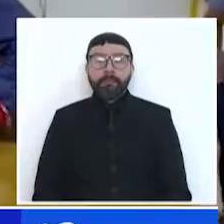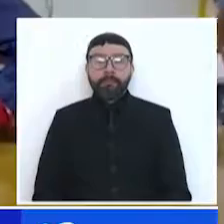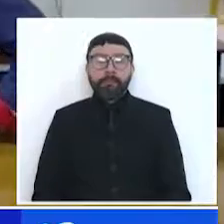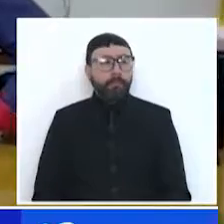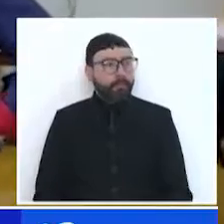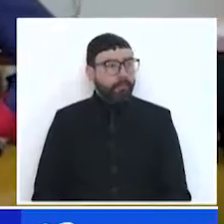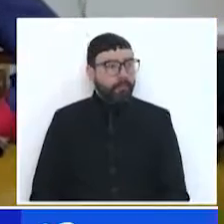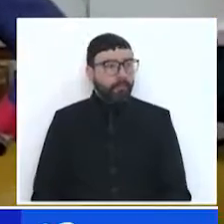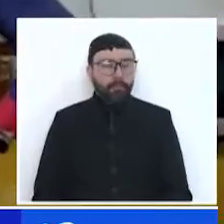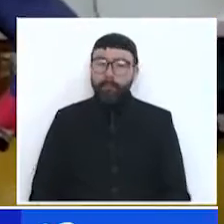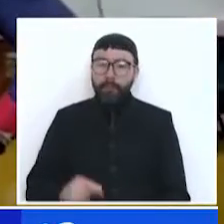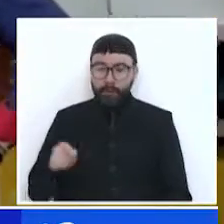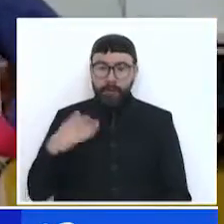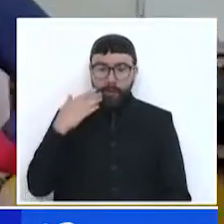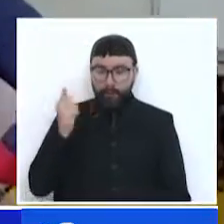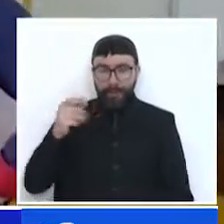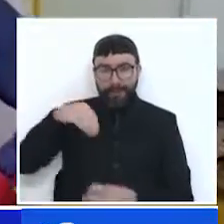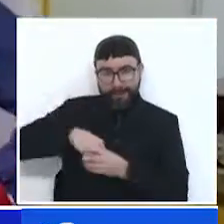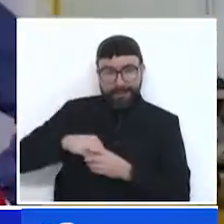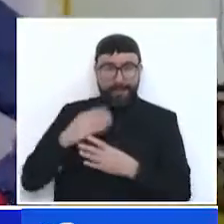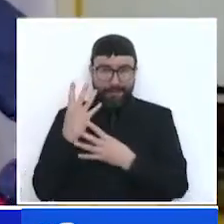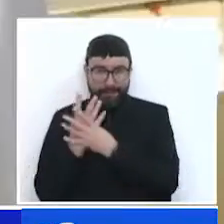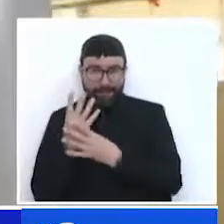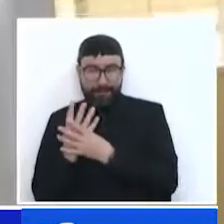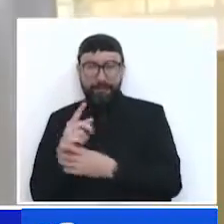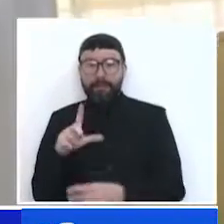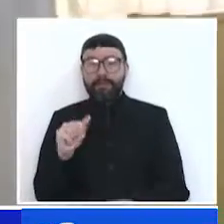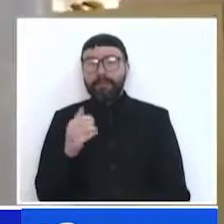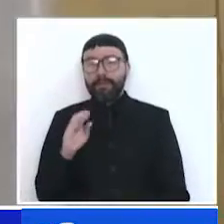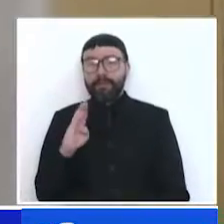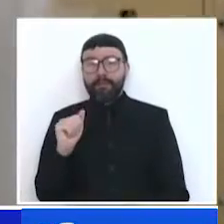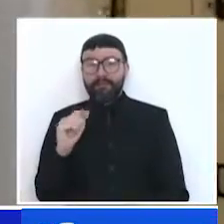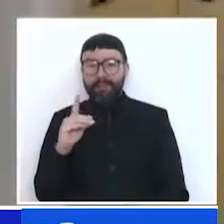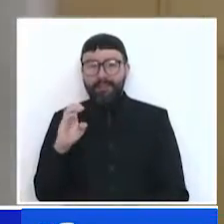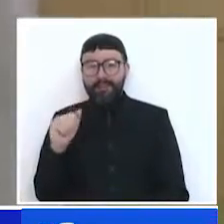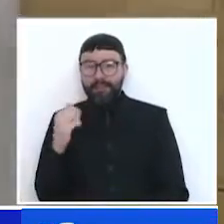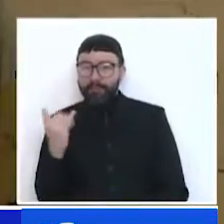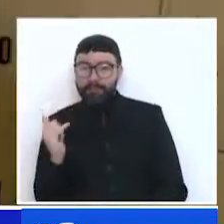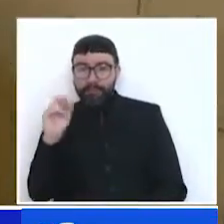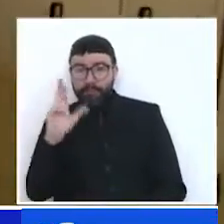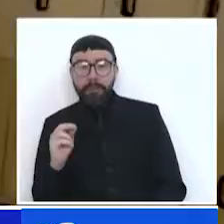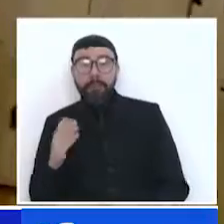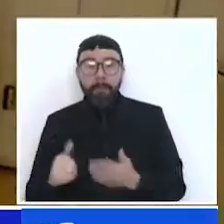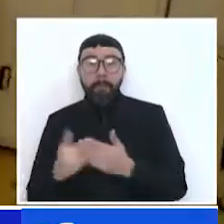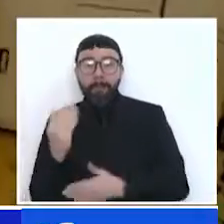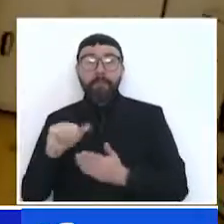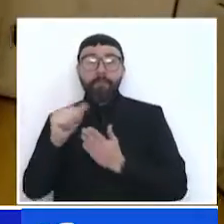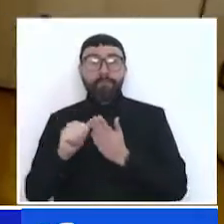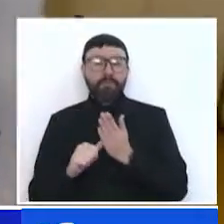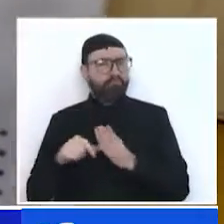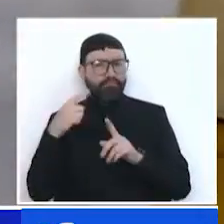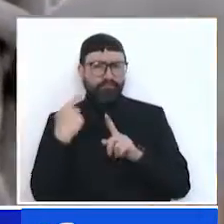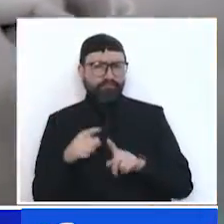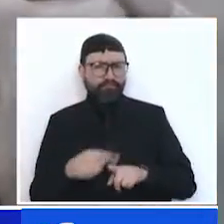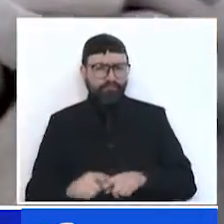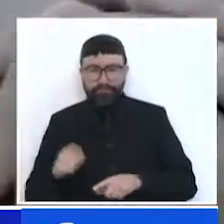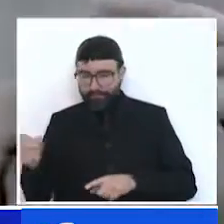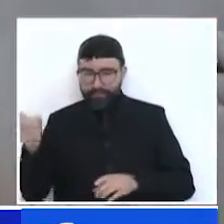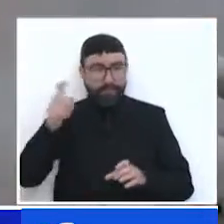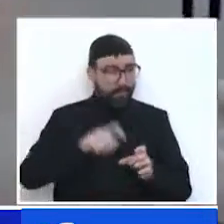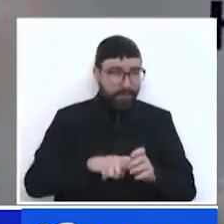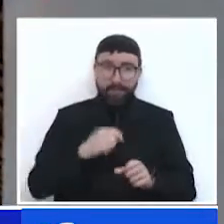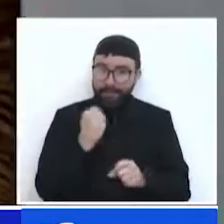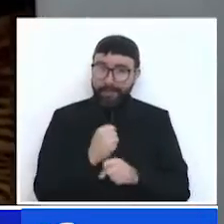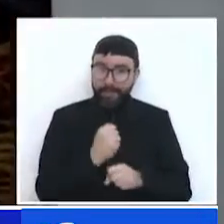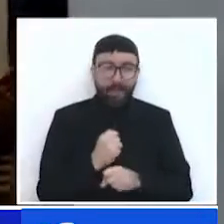Las reclusas del Centro Penitenciario La Badea en Risaralda iniciaron con un programa que brinda diferentes escenarios dentro del sector